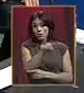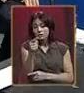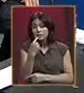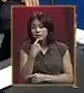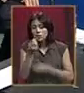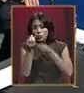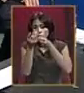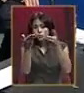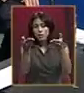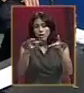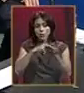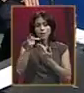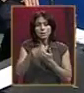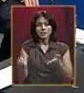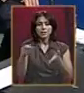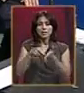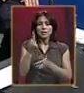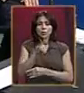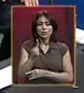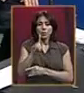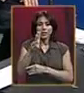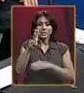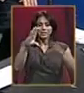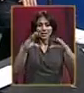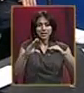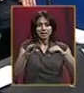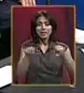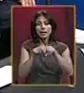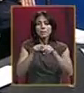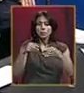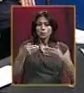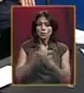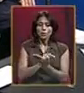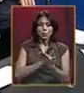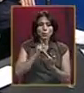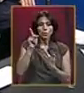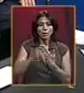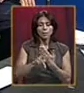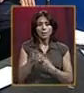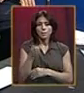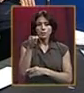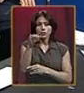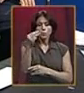que el programa se repite el próximo domingo a las 6 de la tarde, que tenemos uno nuevo